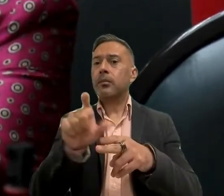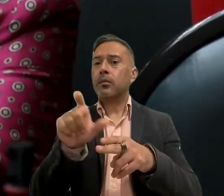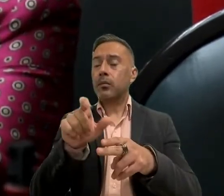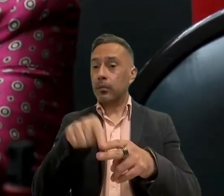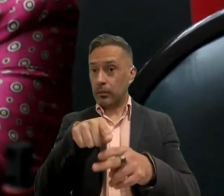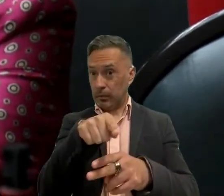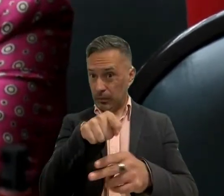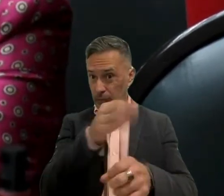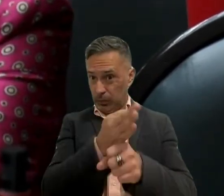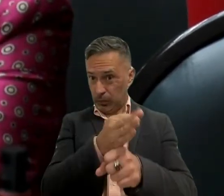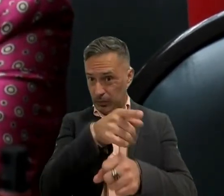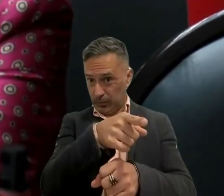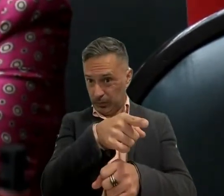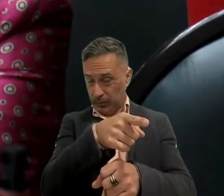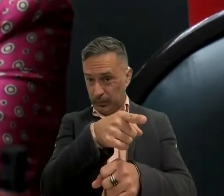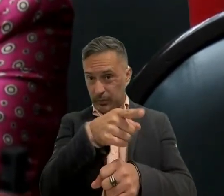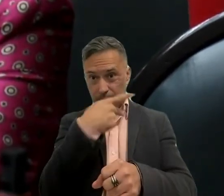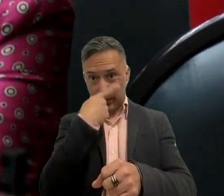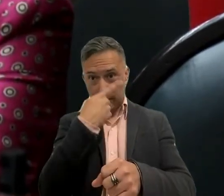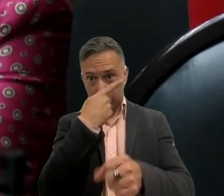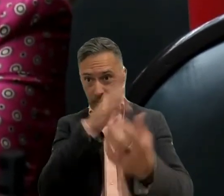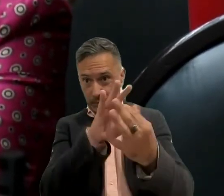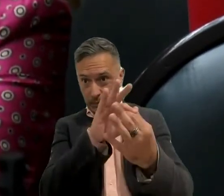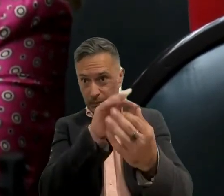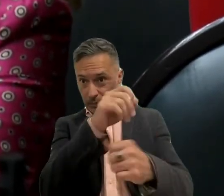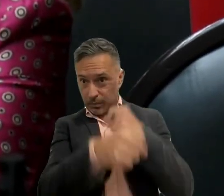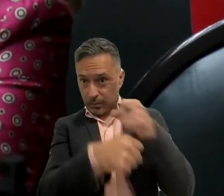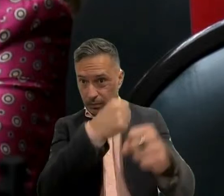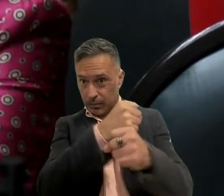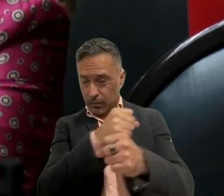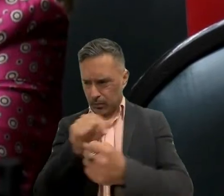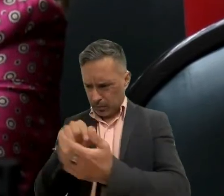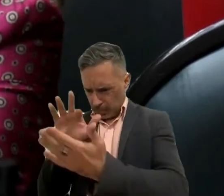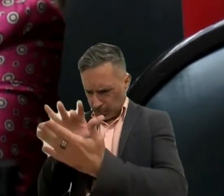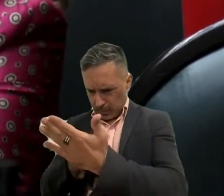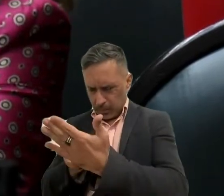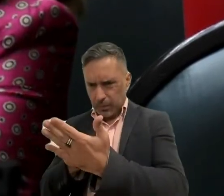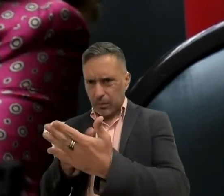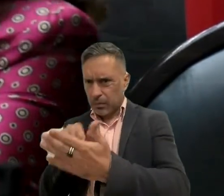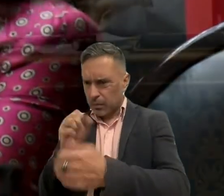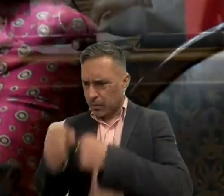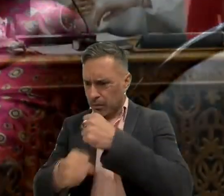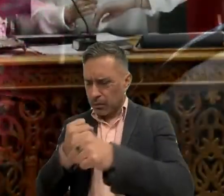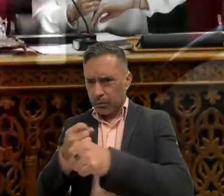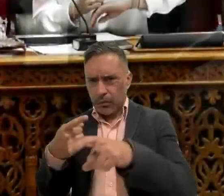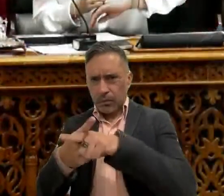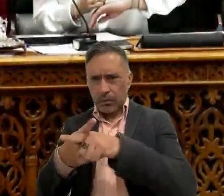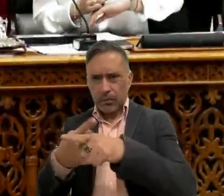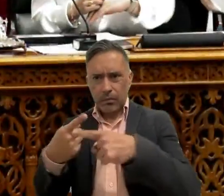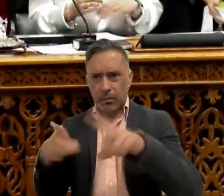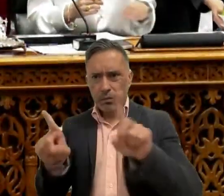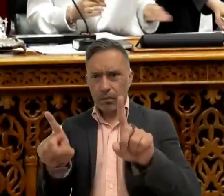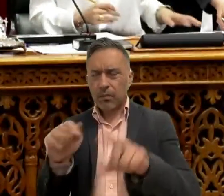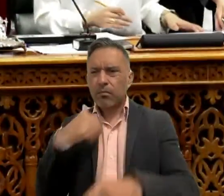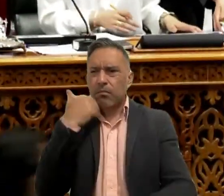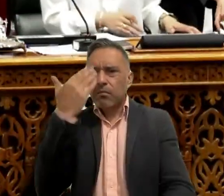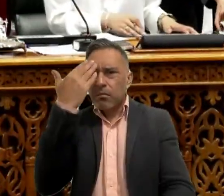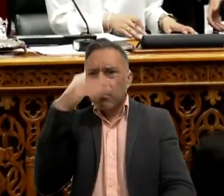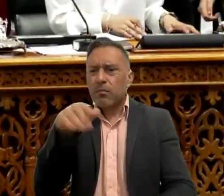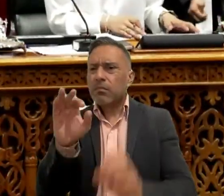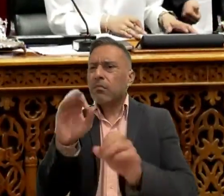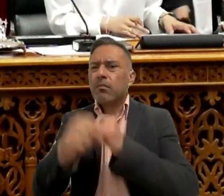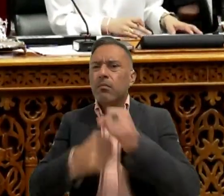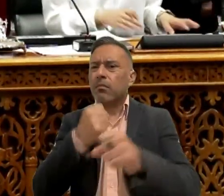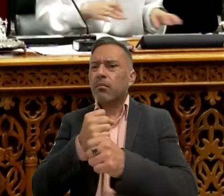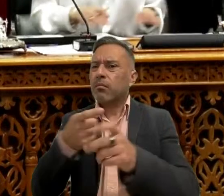y aquí en el dictamen viene otro año. Nada más quiero saber a partir de qué año surte efecto. Diputado Israel, ¿acepta la